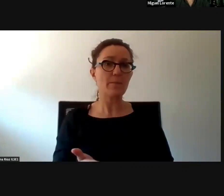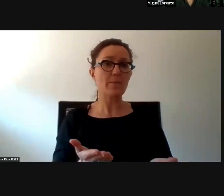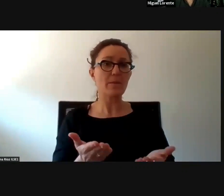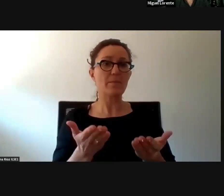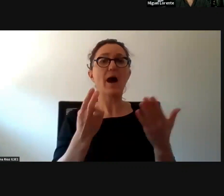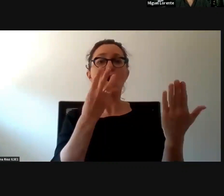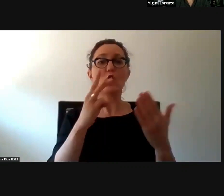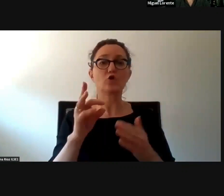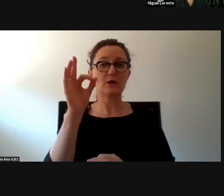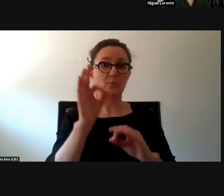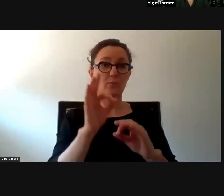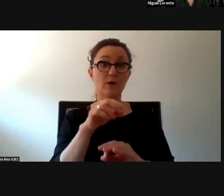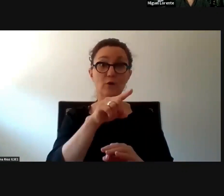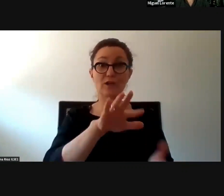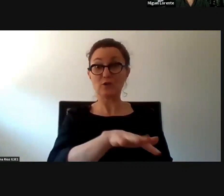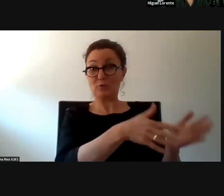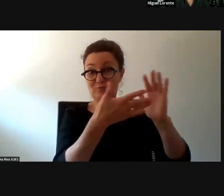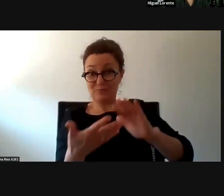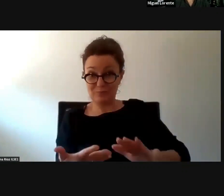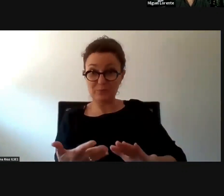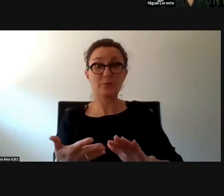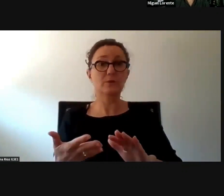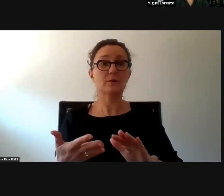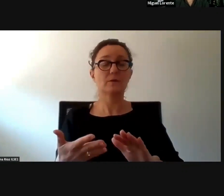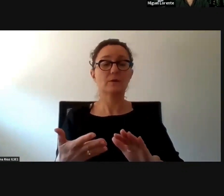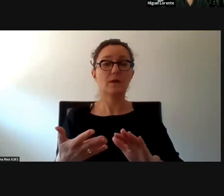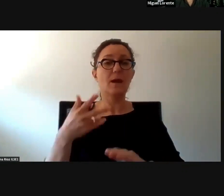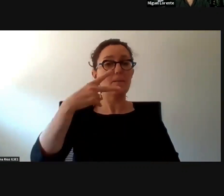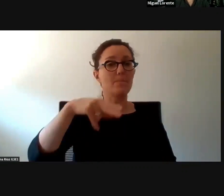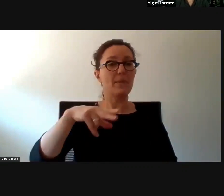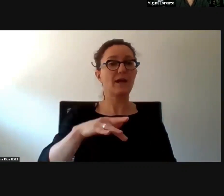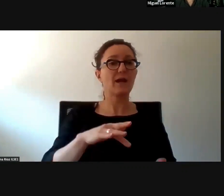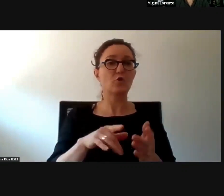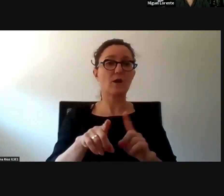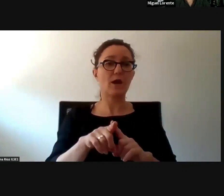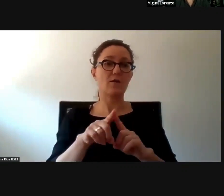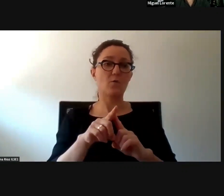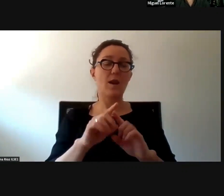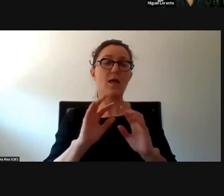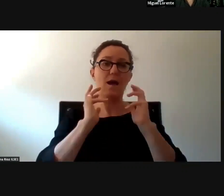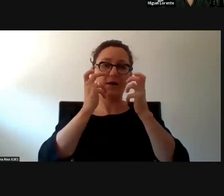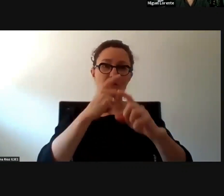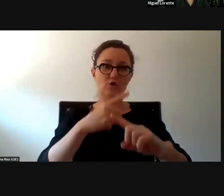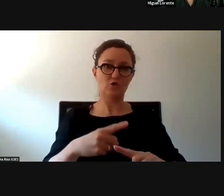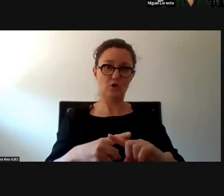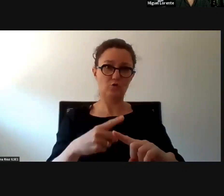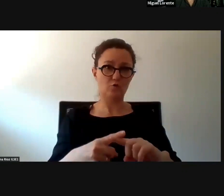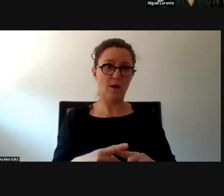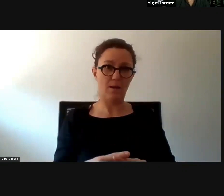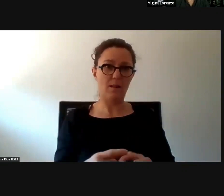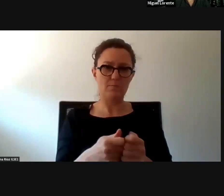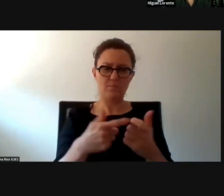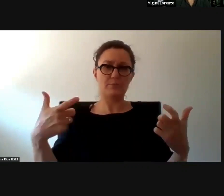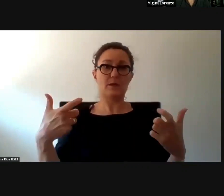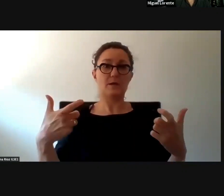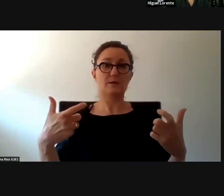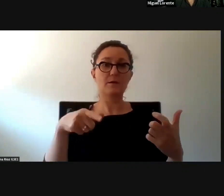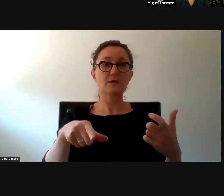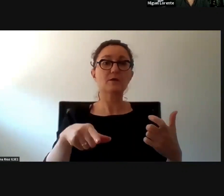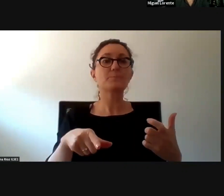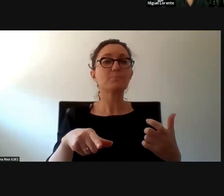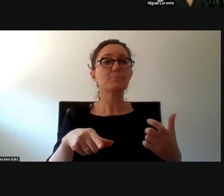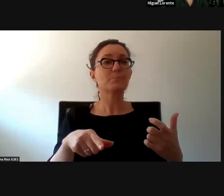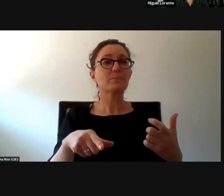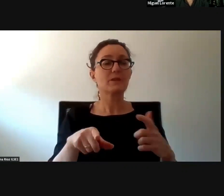mayor violencia sexual dentro de las relaciones de pareja, ¿no? Entonces, estamos en esa dinámica que potencia la construcción